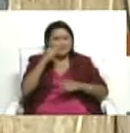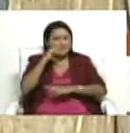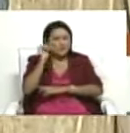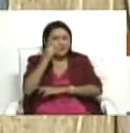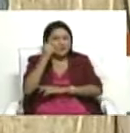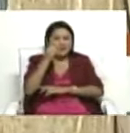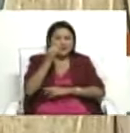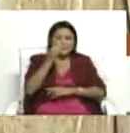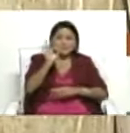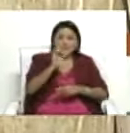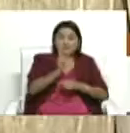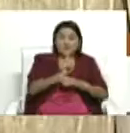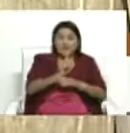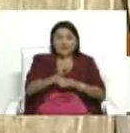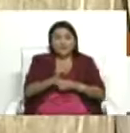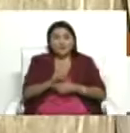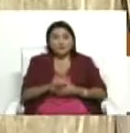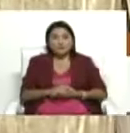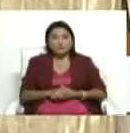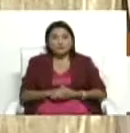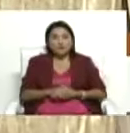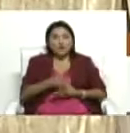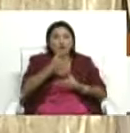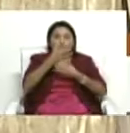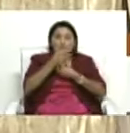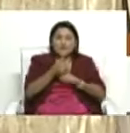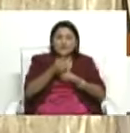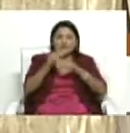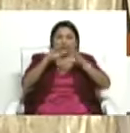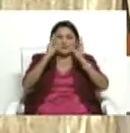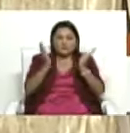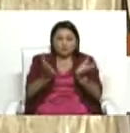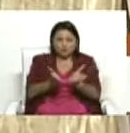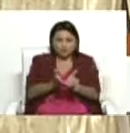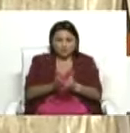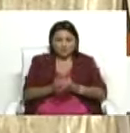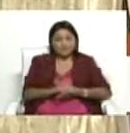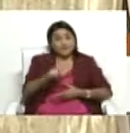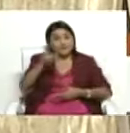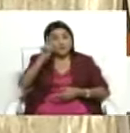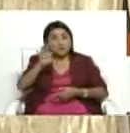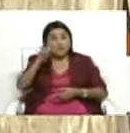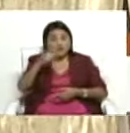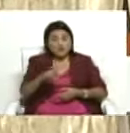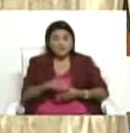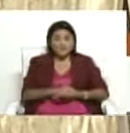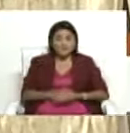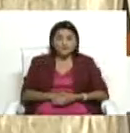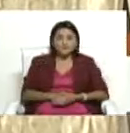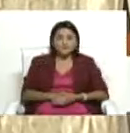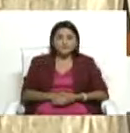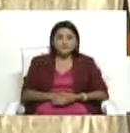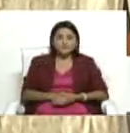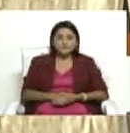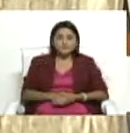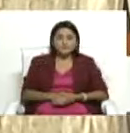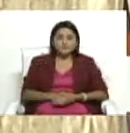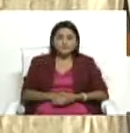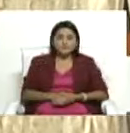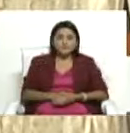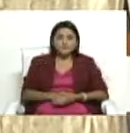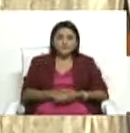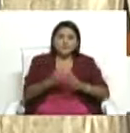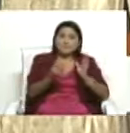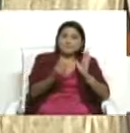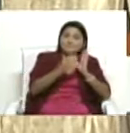eficientes, rápidos y fiables del mundo entero. Pero mientras más garantías se